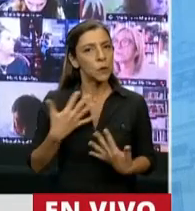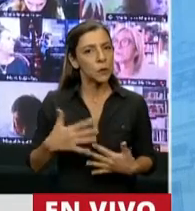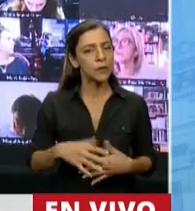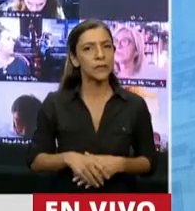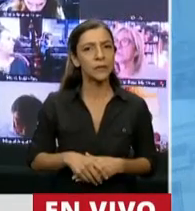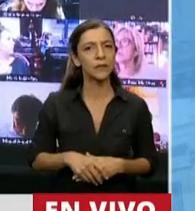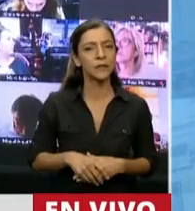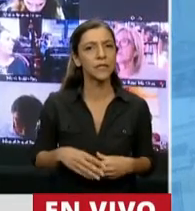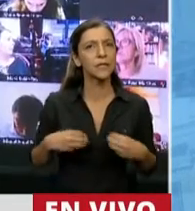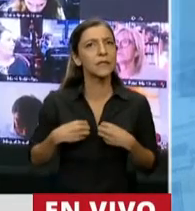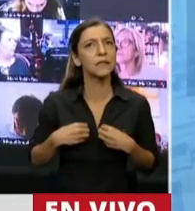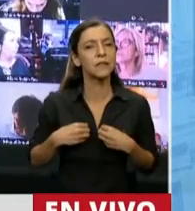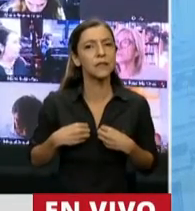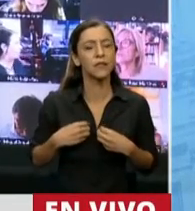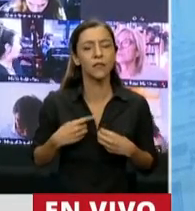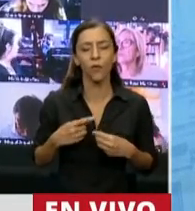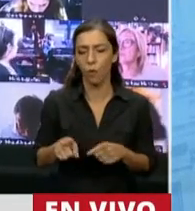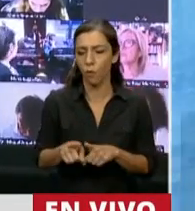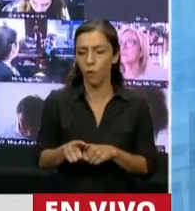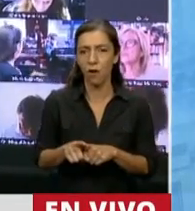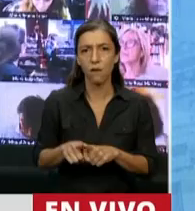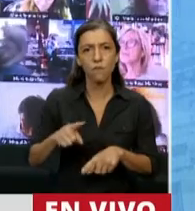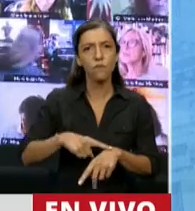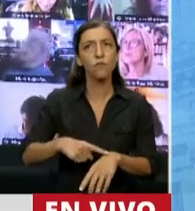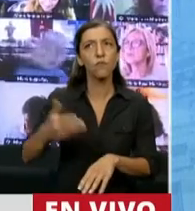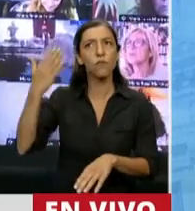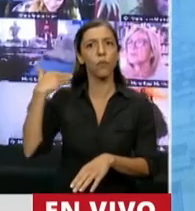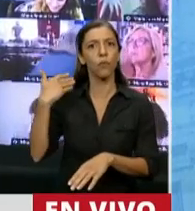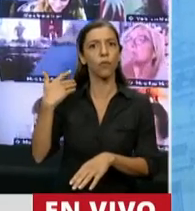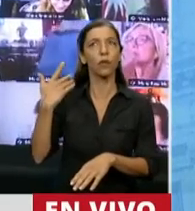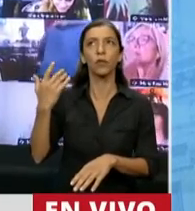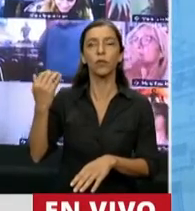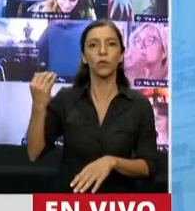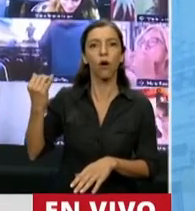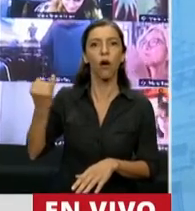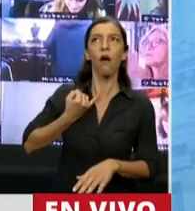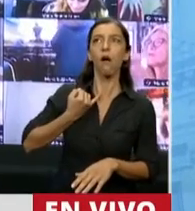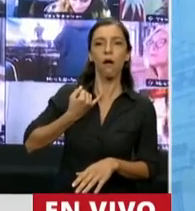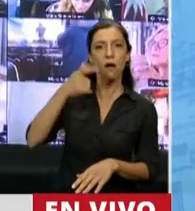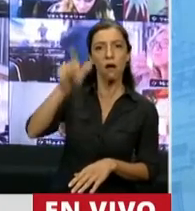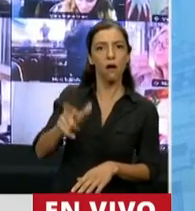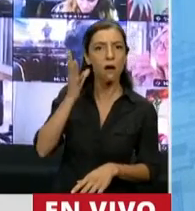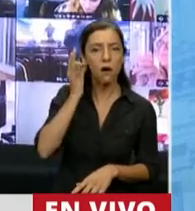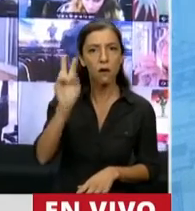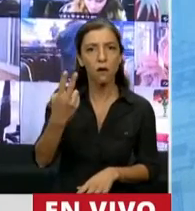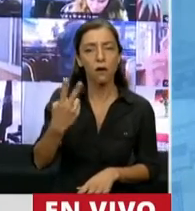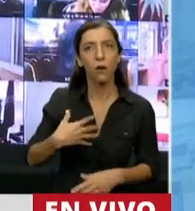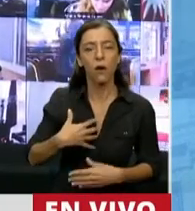ese nudo que tenía el día que nos enteramos de su fallecimiento. Y